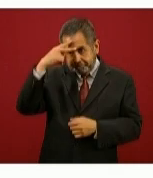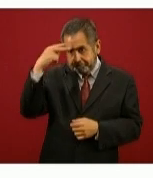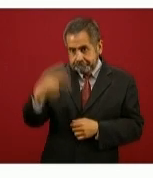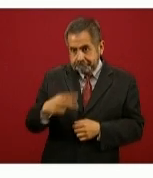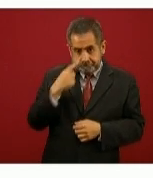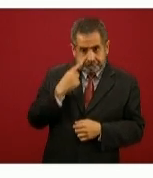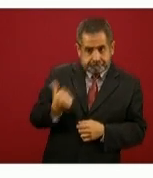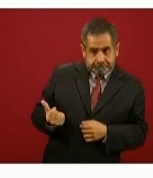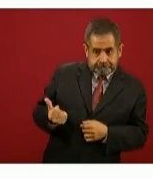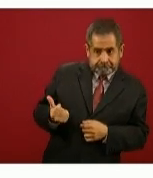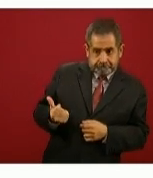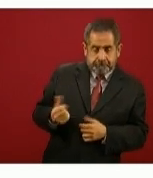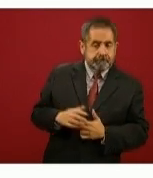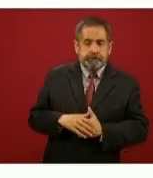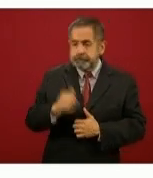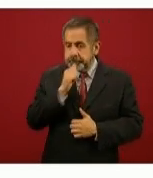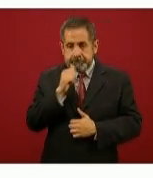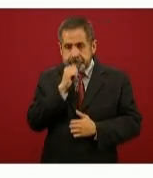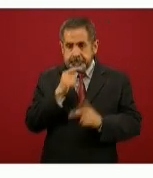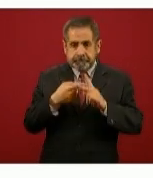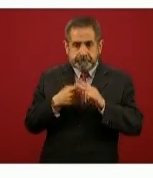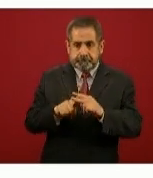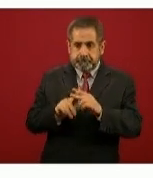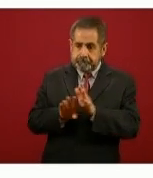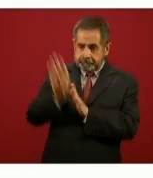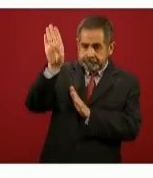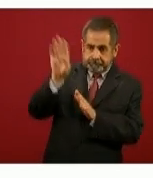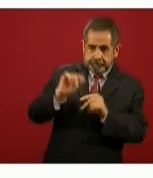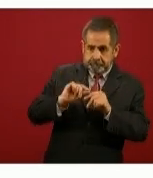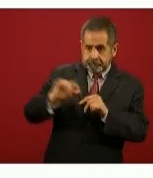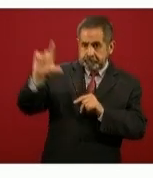México. Todavía no hemos llegado al punto de inflexión.